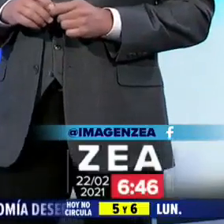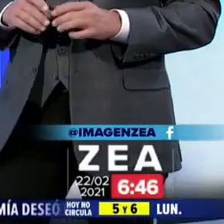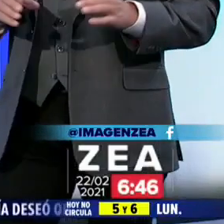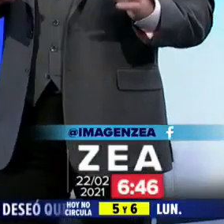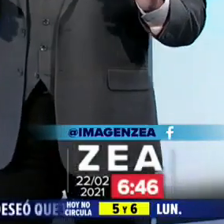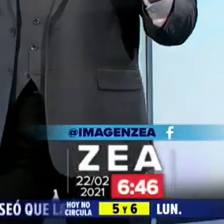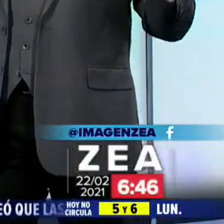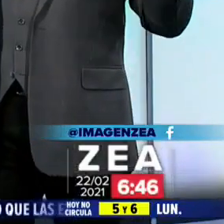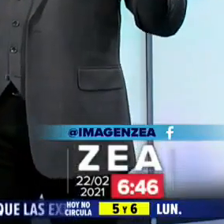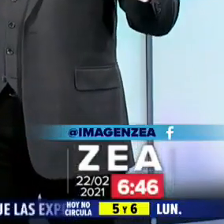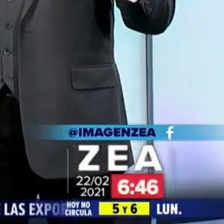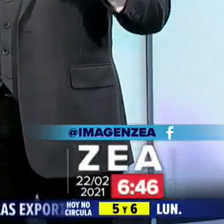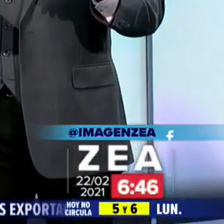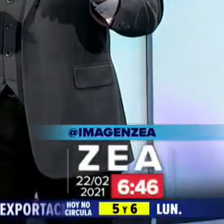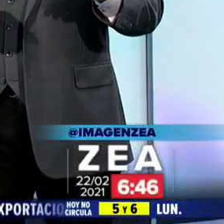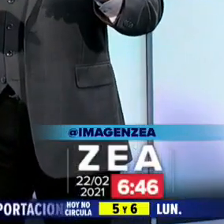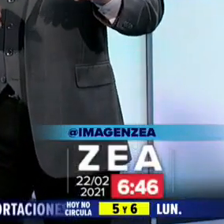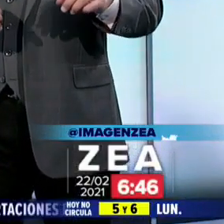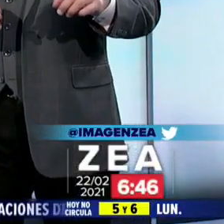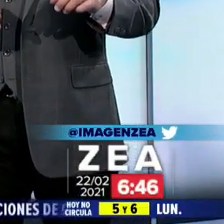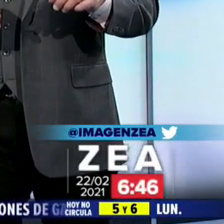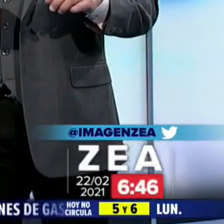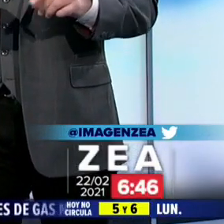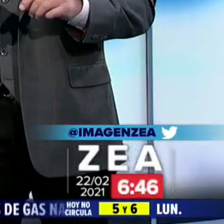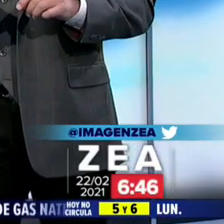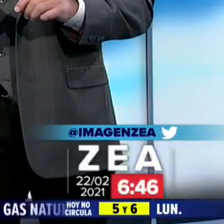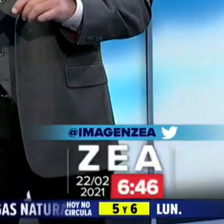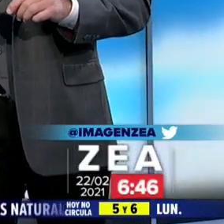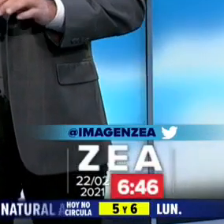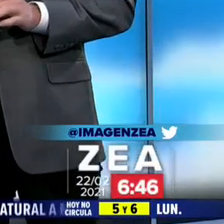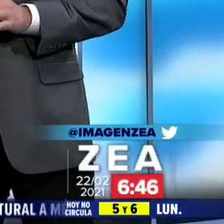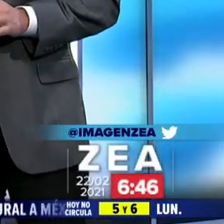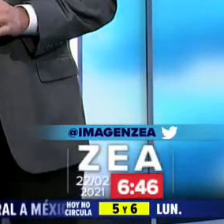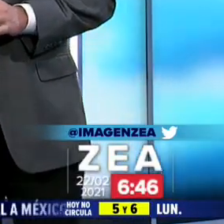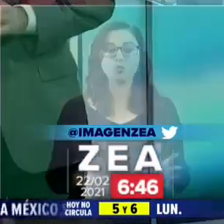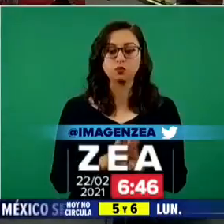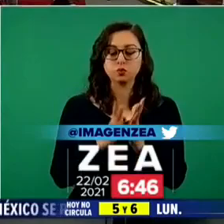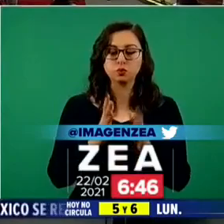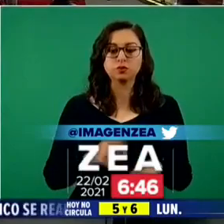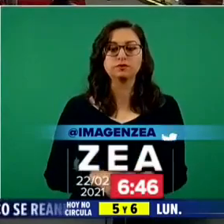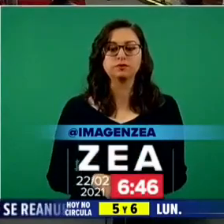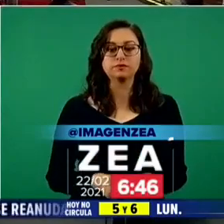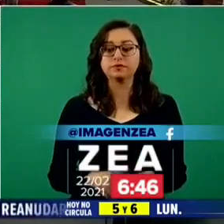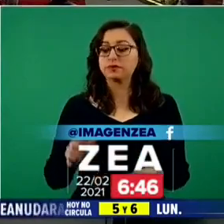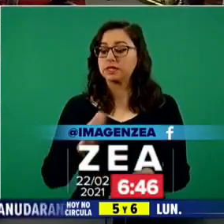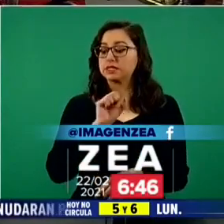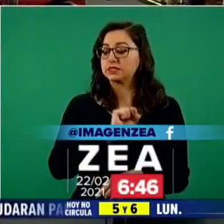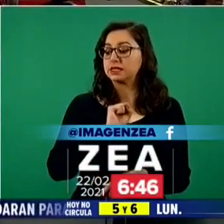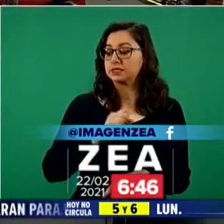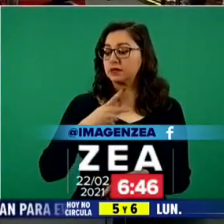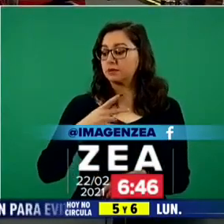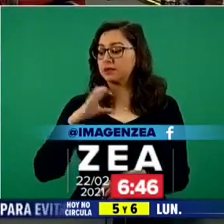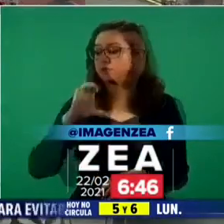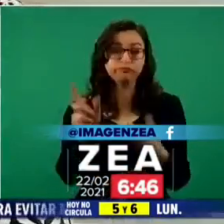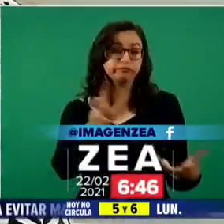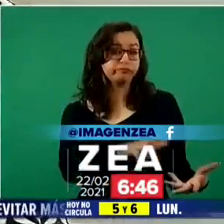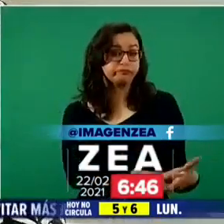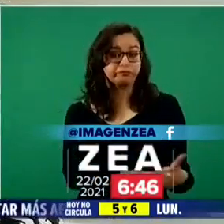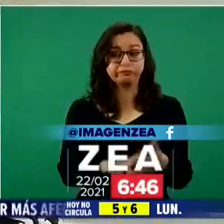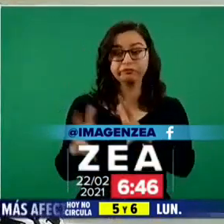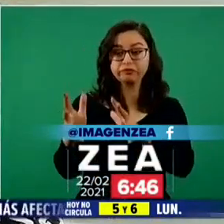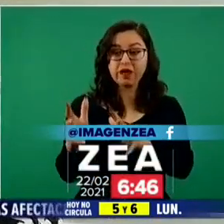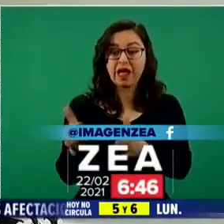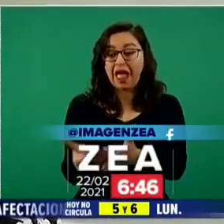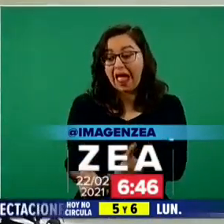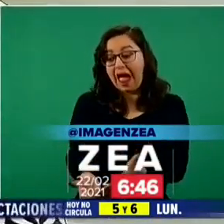la secretaria de seguridad la secretaria de seguridad y protección ciudadana dio a conocer que en enero se redujeron 19.6 por ciento los delitos del fuero federal